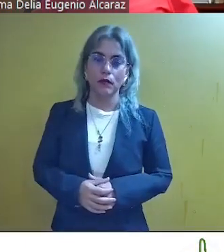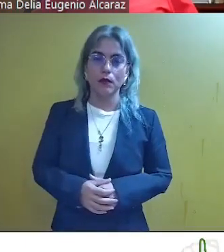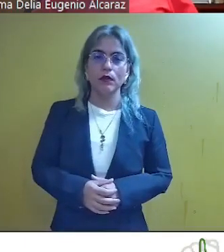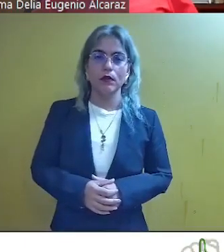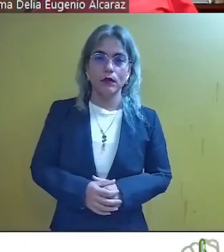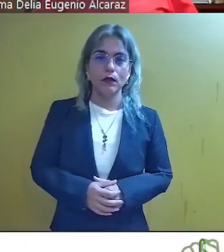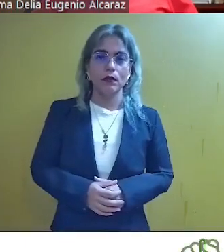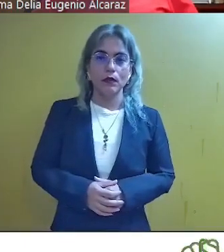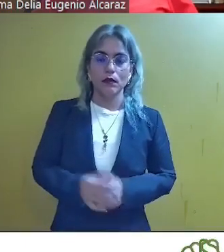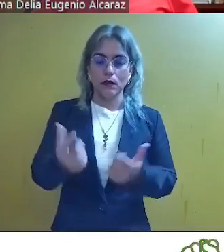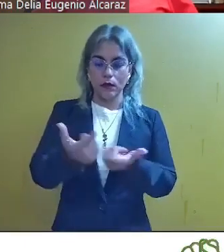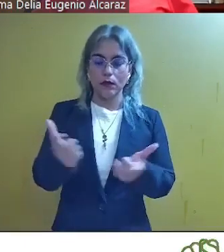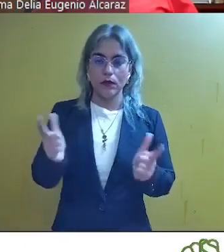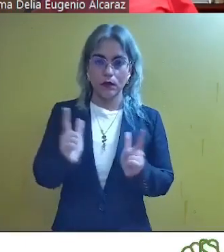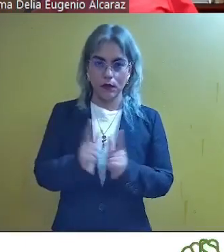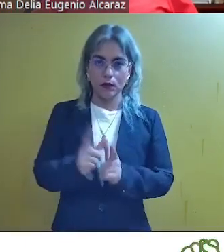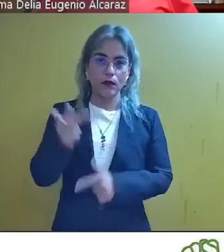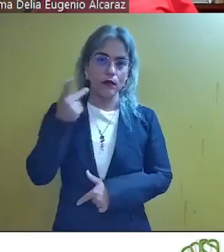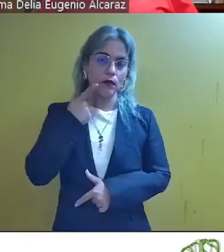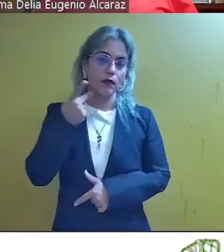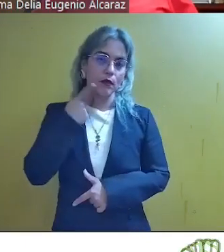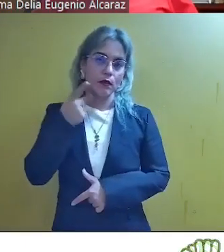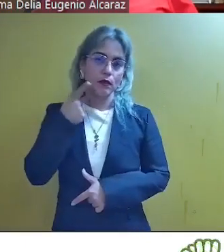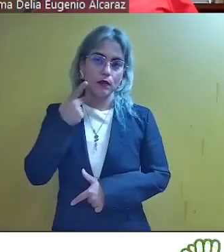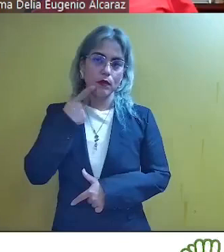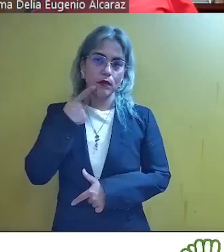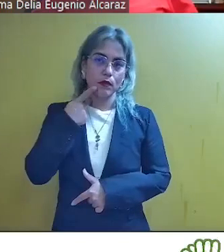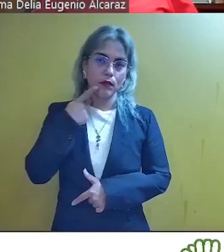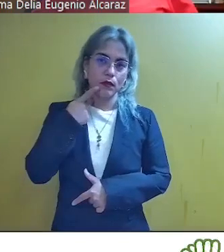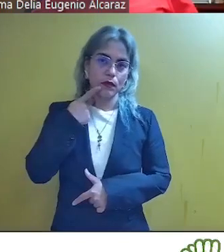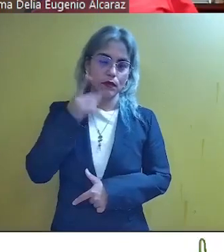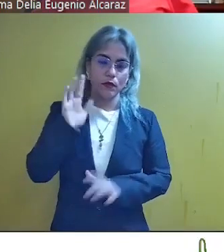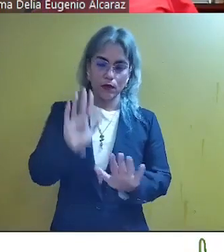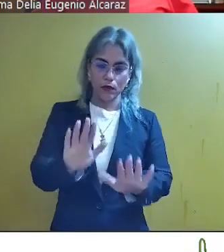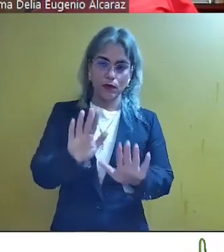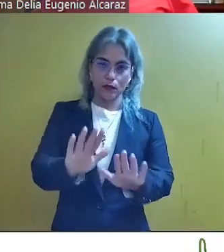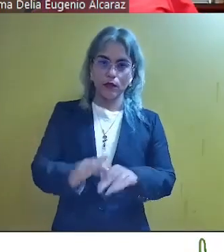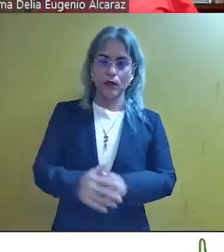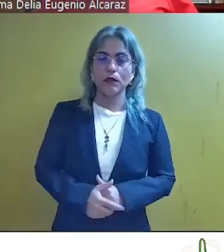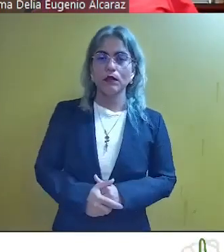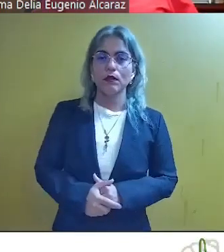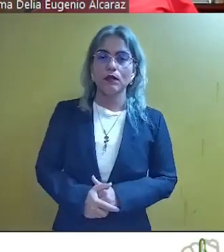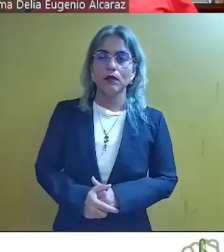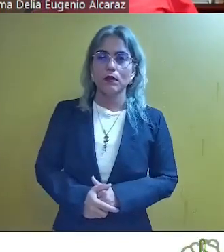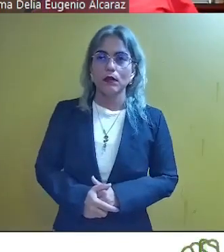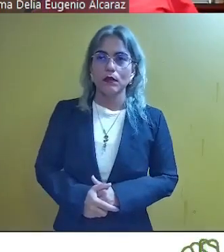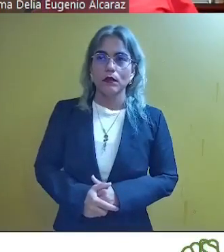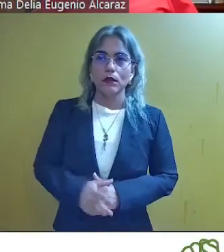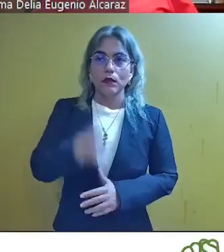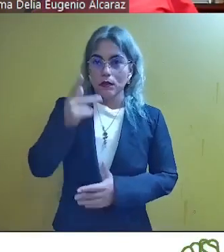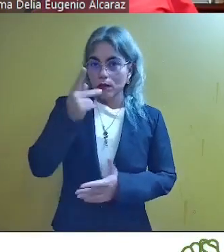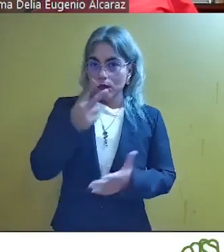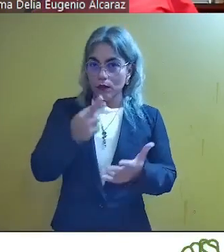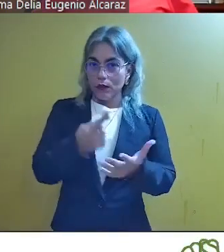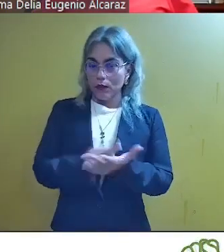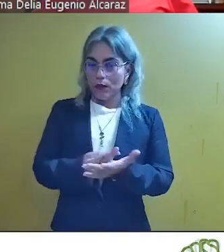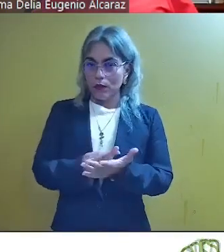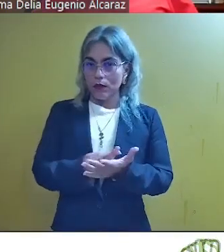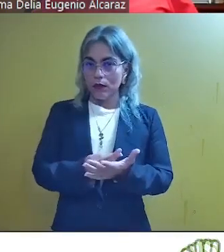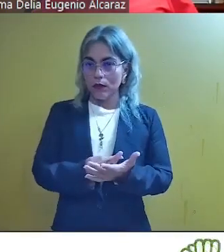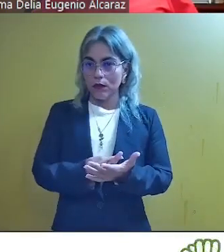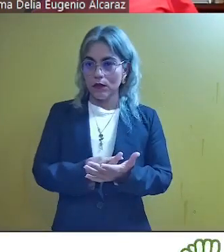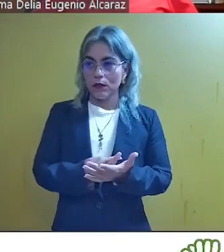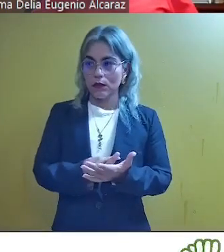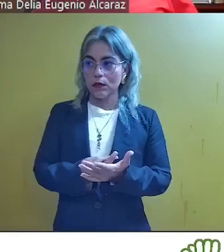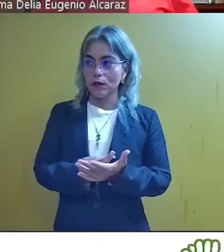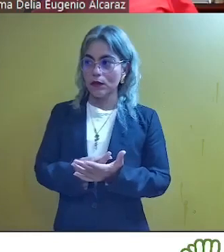del partido. Posiblemente en este proyecto no se lleva con